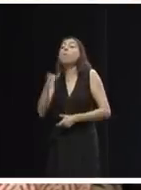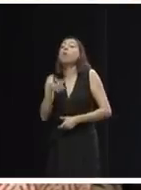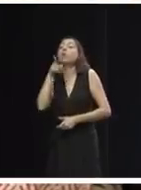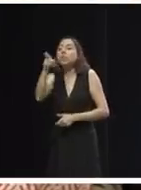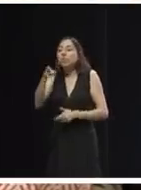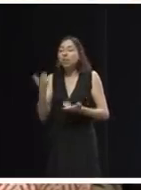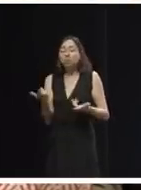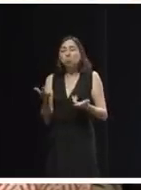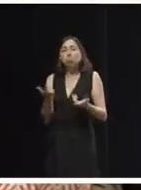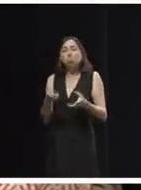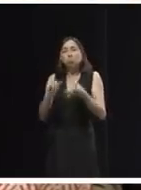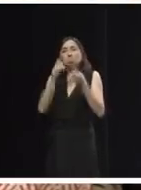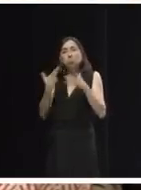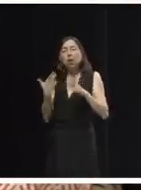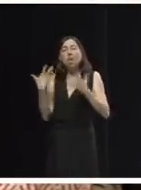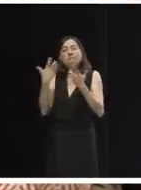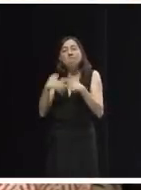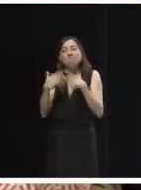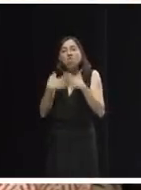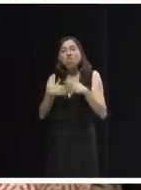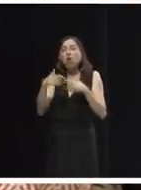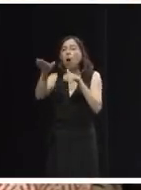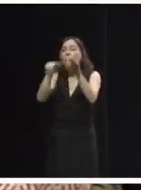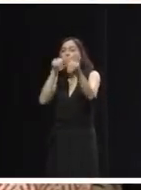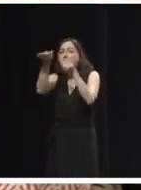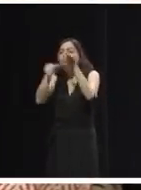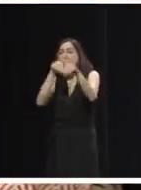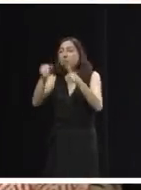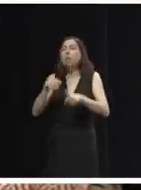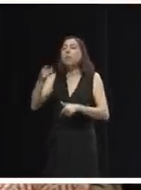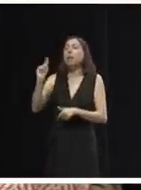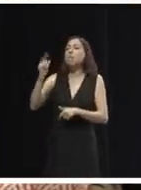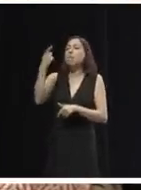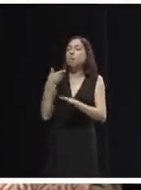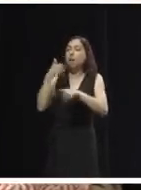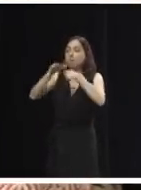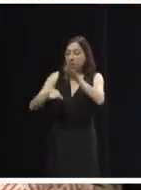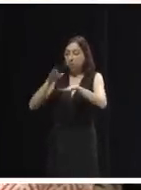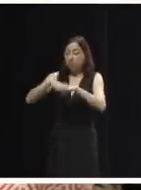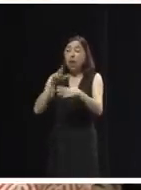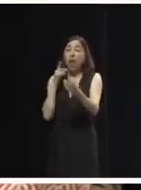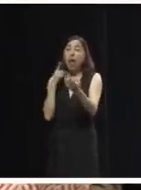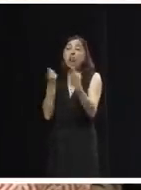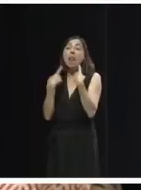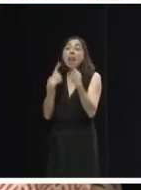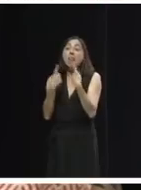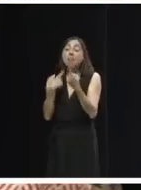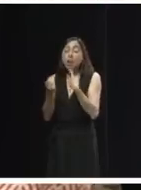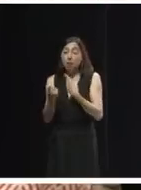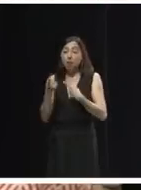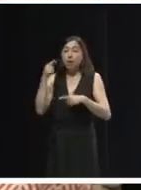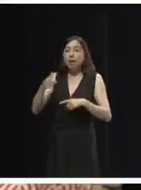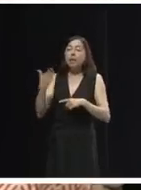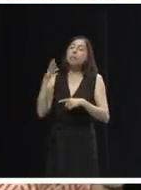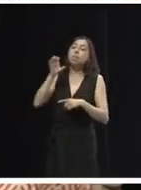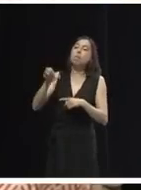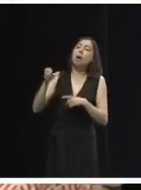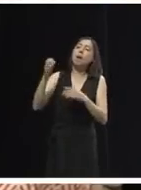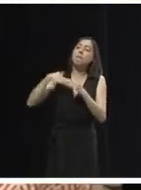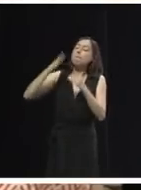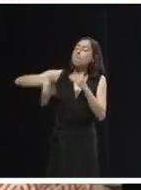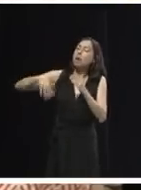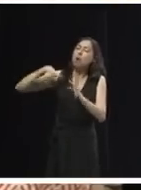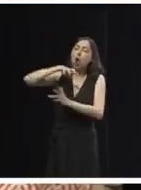función fática, interpela y es el primer paso para el diálogo. En este país hace falta menos ruido mediático, más